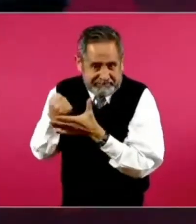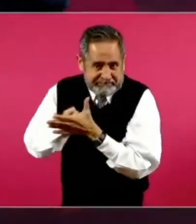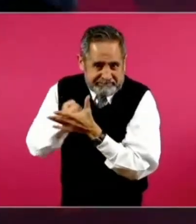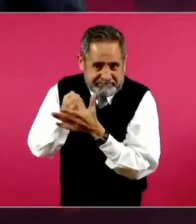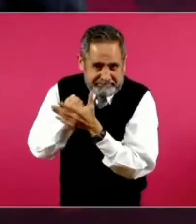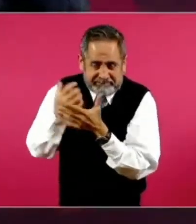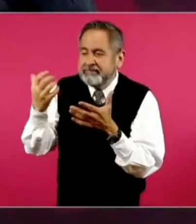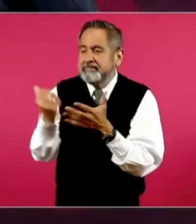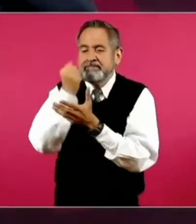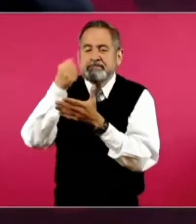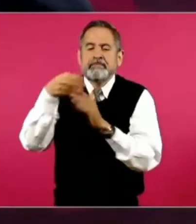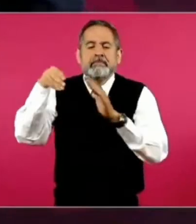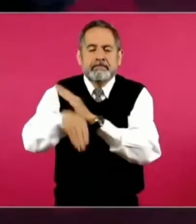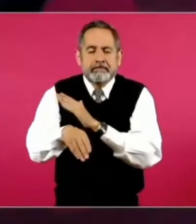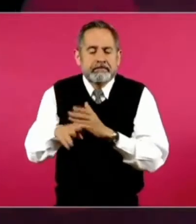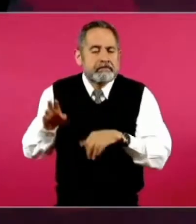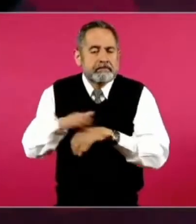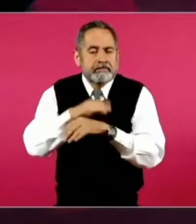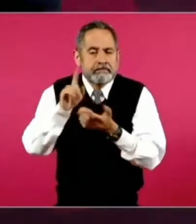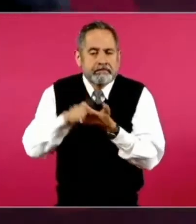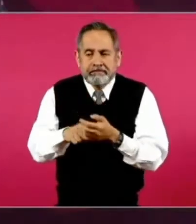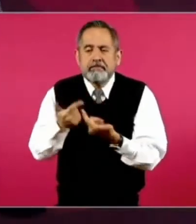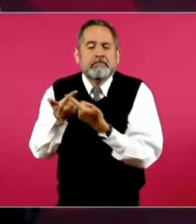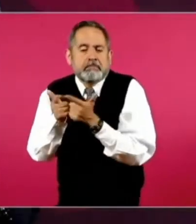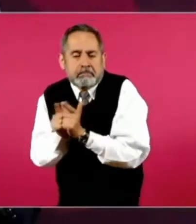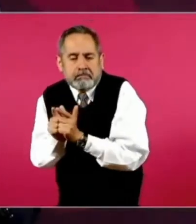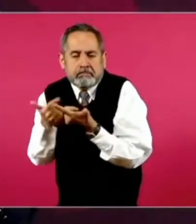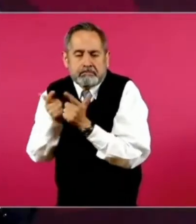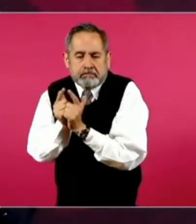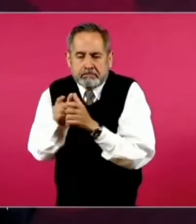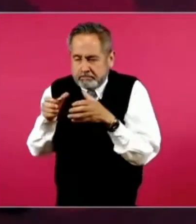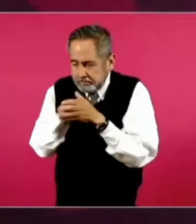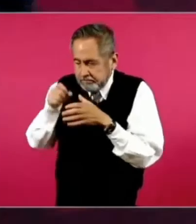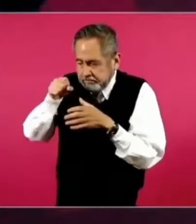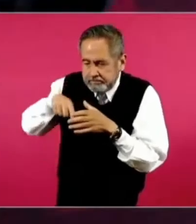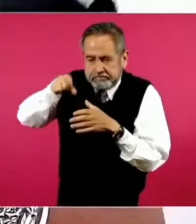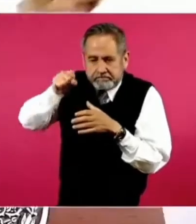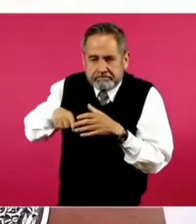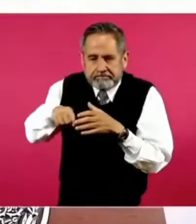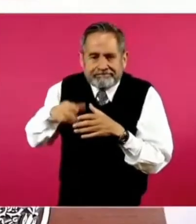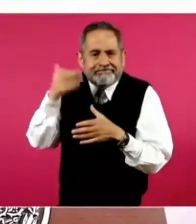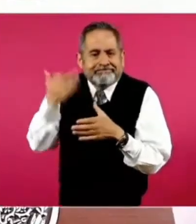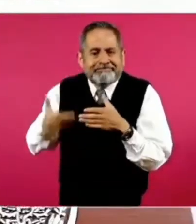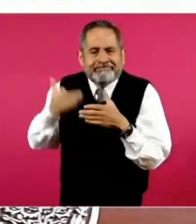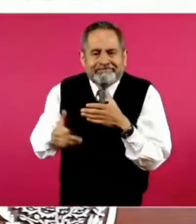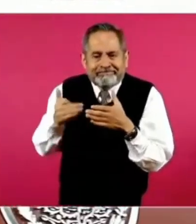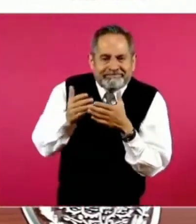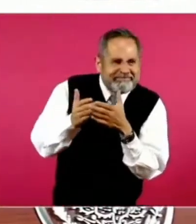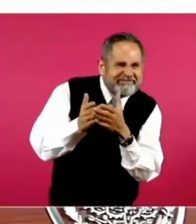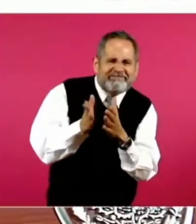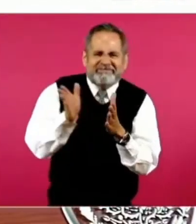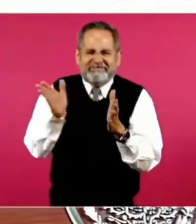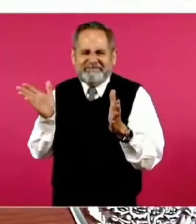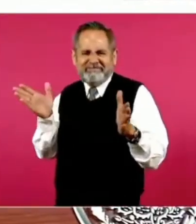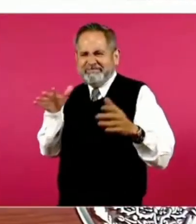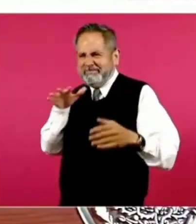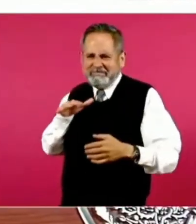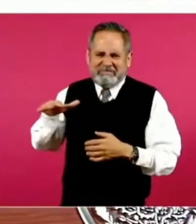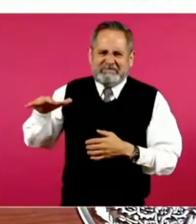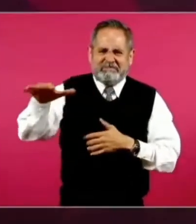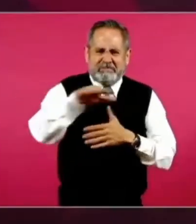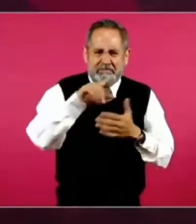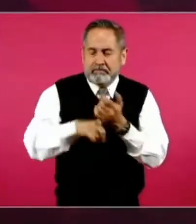la concientización de vanguardias, no necesariamente de